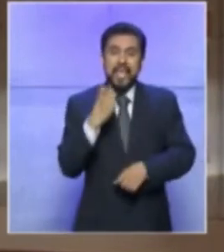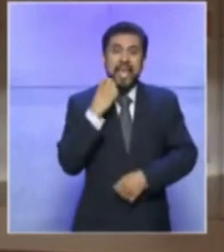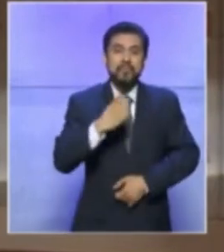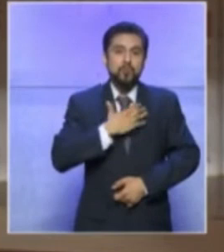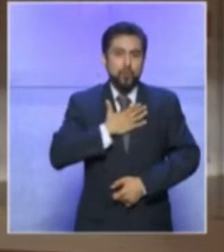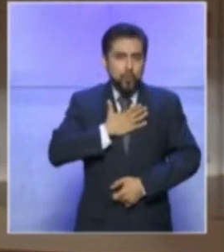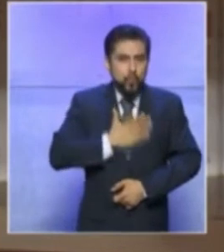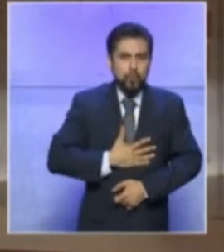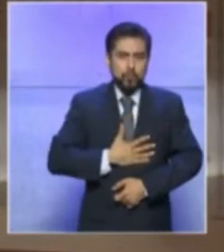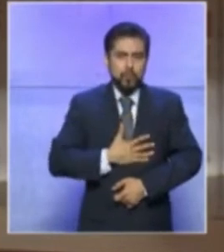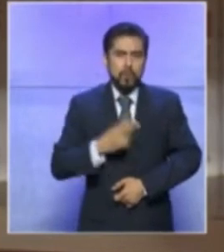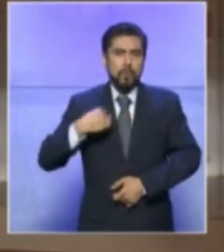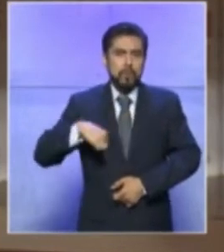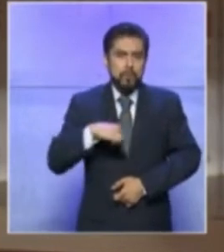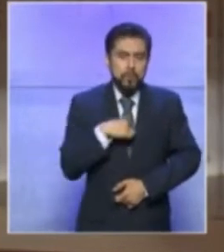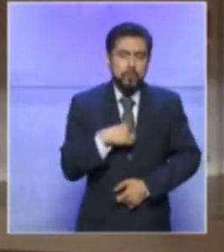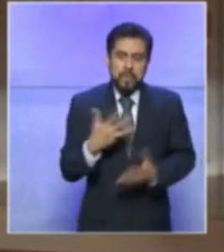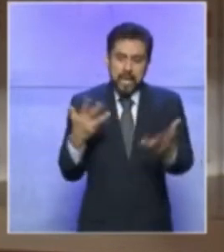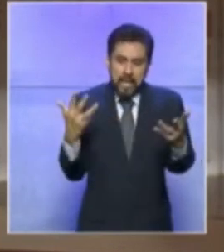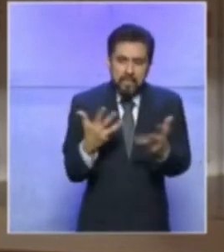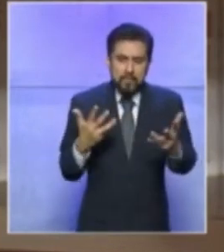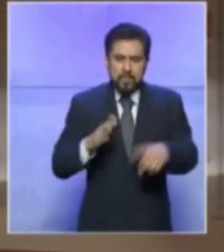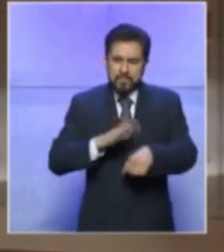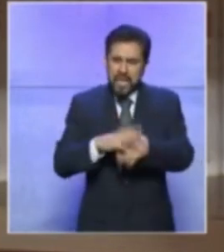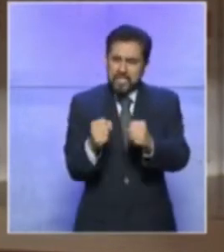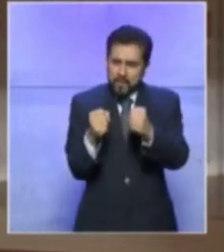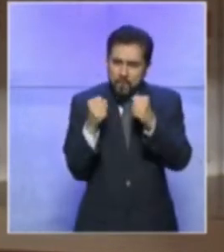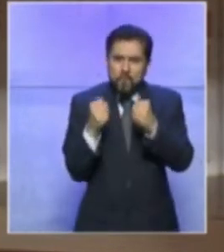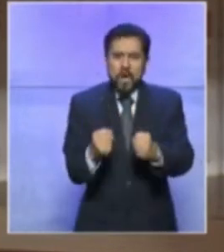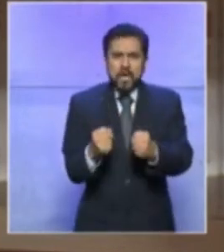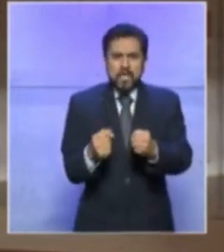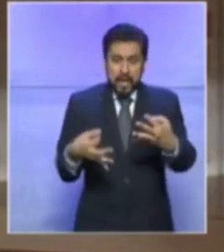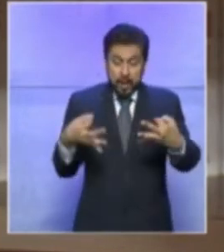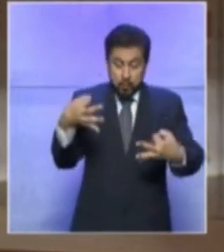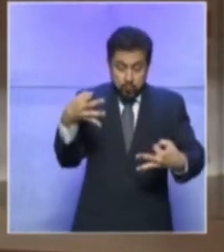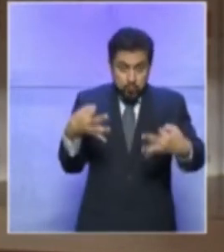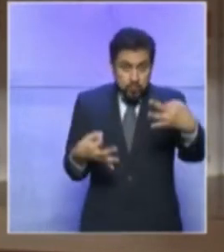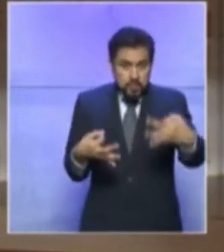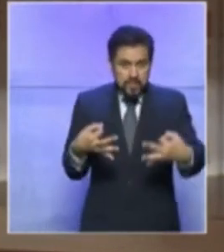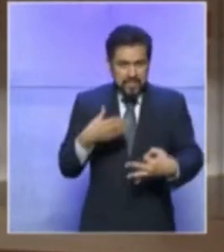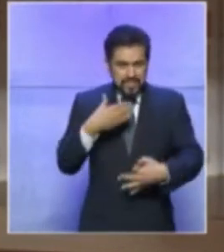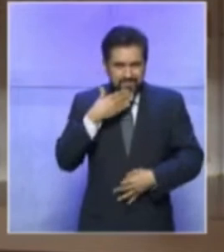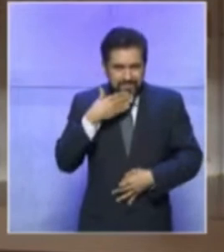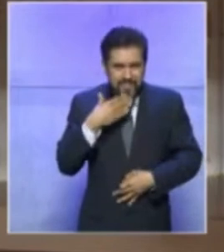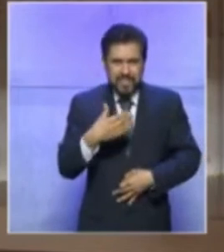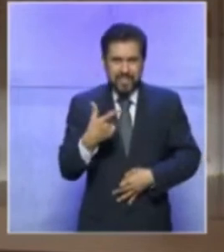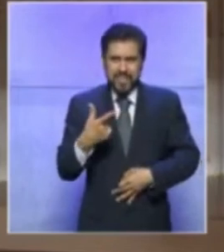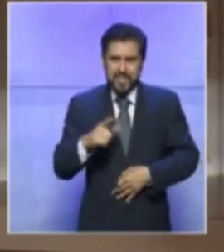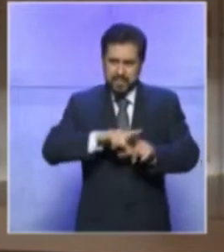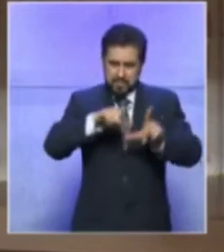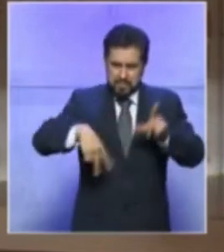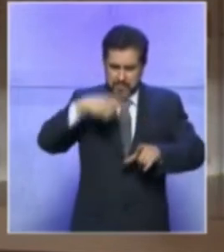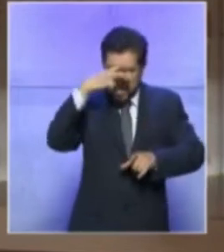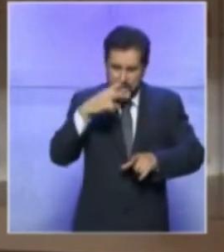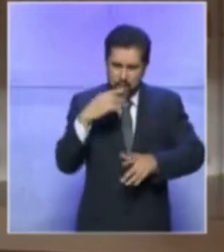Al hacerlo, no solo fortalecemos al Estado de Derecho, sino que también respaldamos la madurez de la nación para transitar en